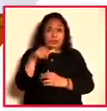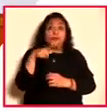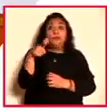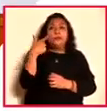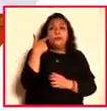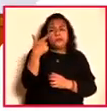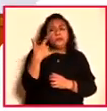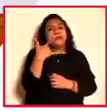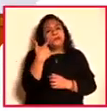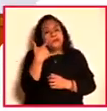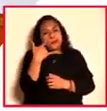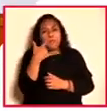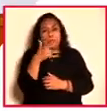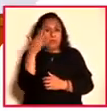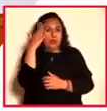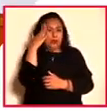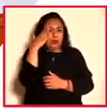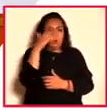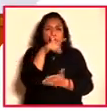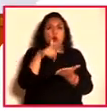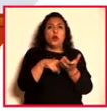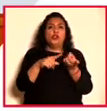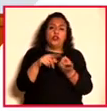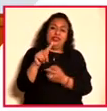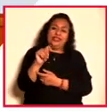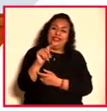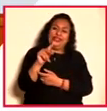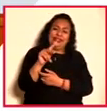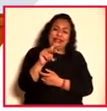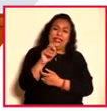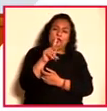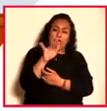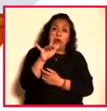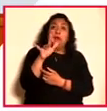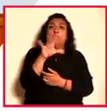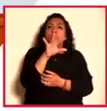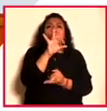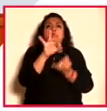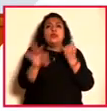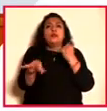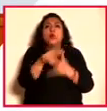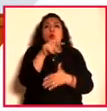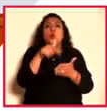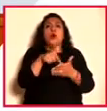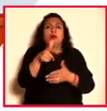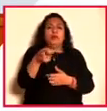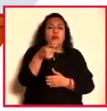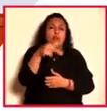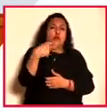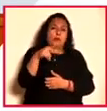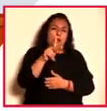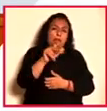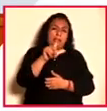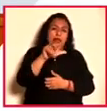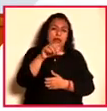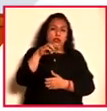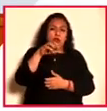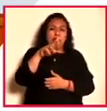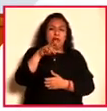Tenochtitlan culmina precisamente en este edificio histórico conocido como Palacio del Marqués del